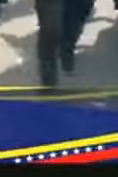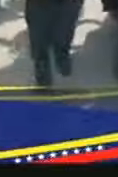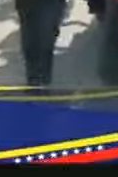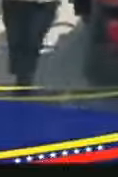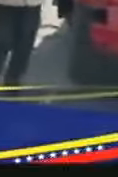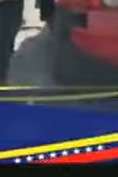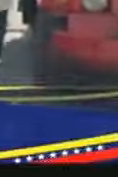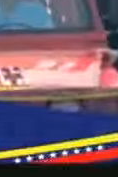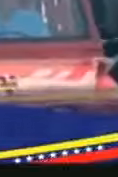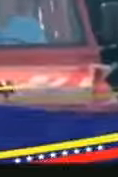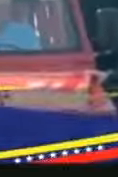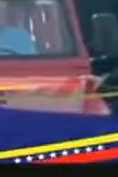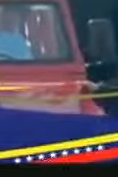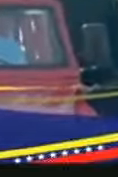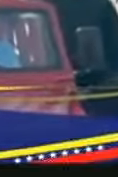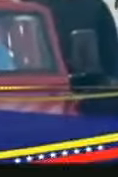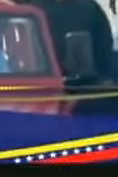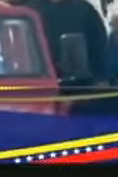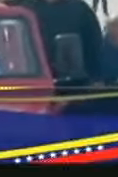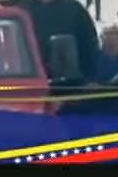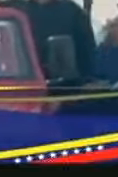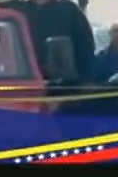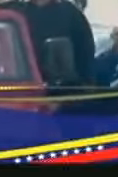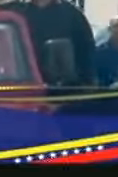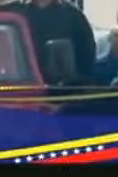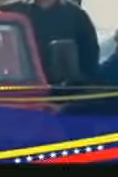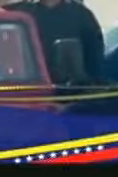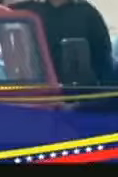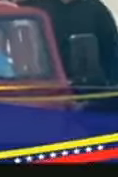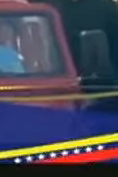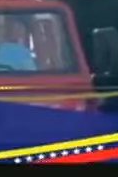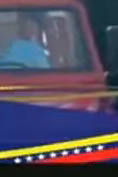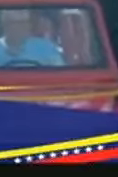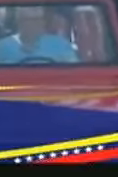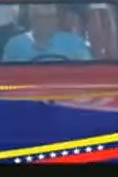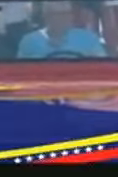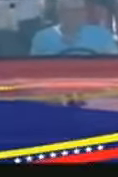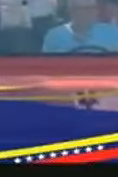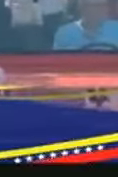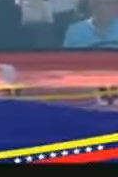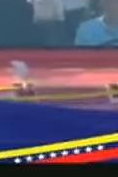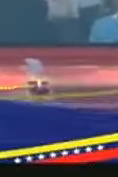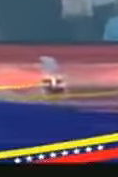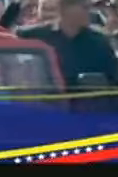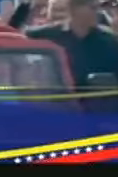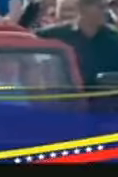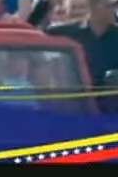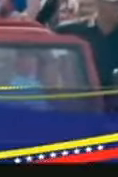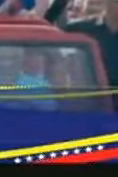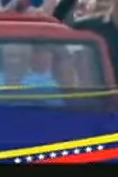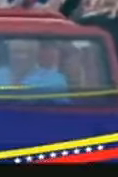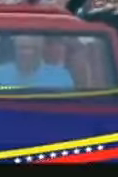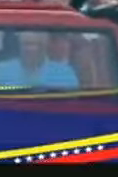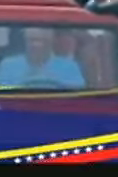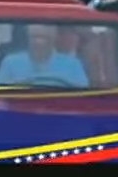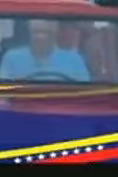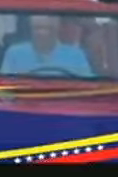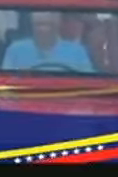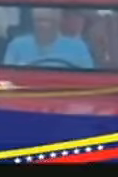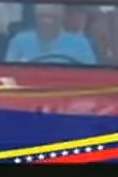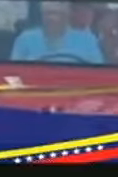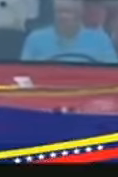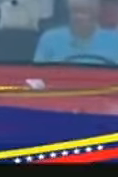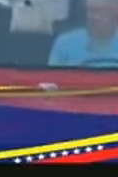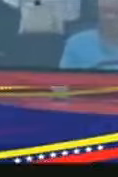32.600 personas en el municipio Cocorote, y ahora vemos en pantalla precisamente este recorrido que realizó el jefe de